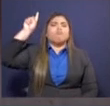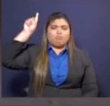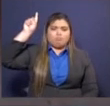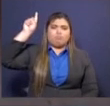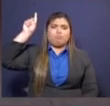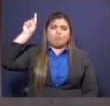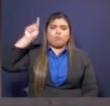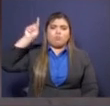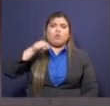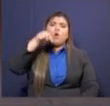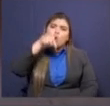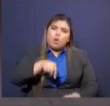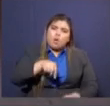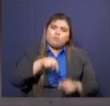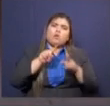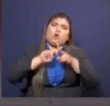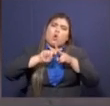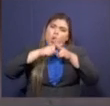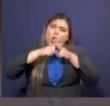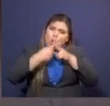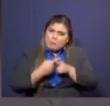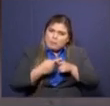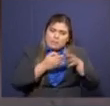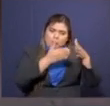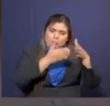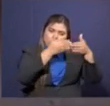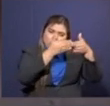a que iniciemos un proceso de consultas